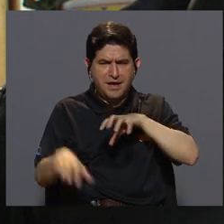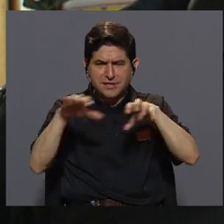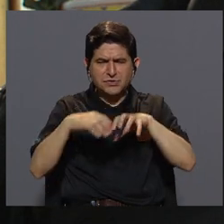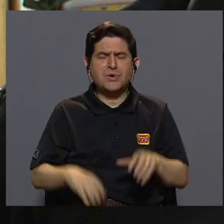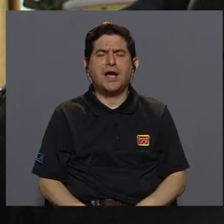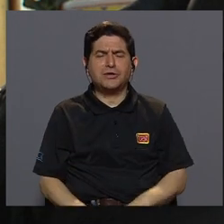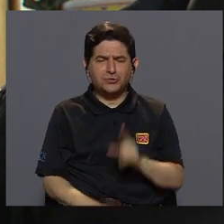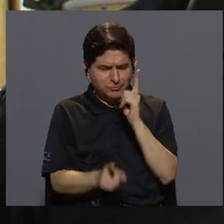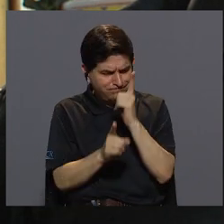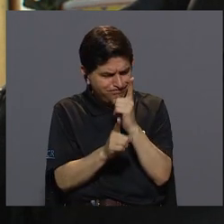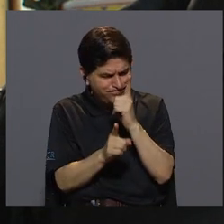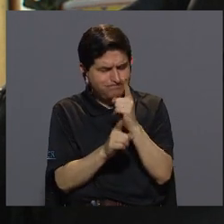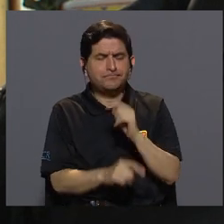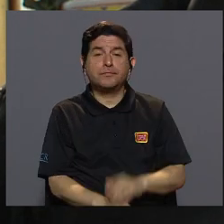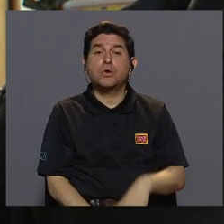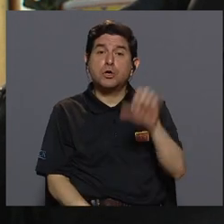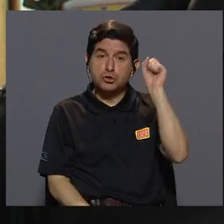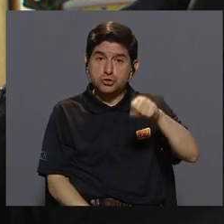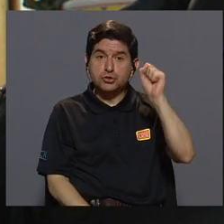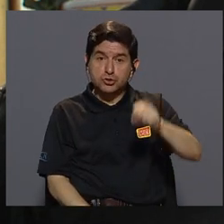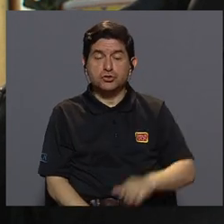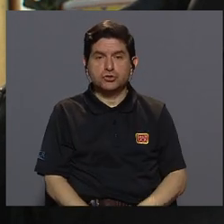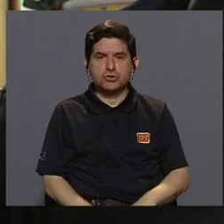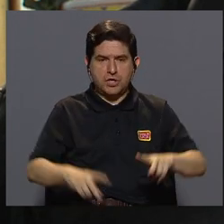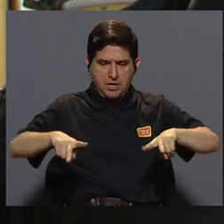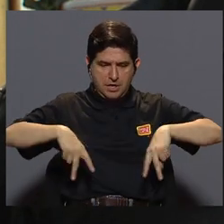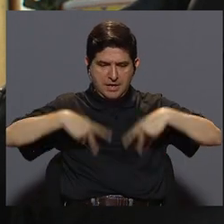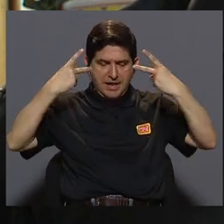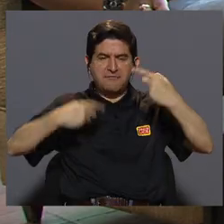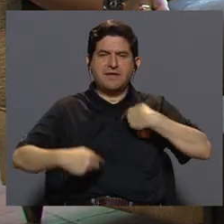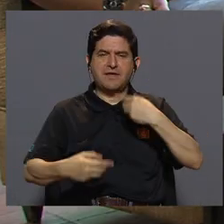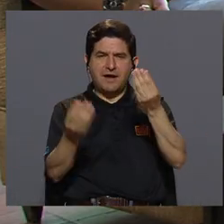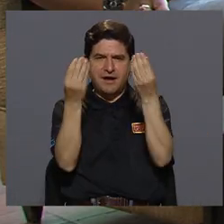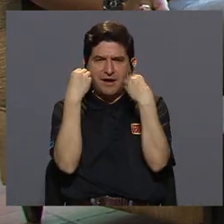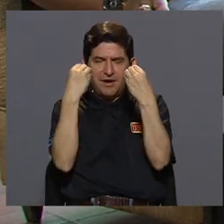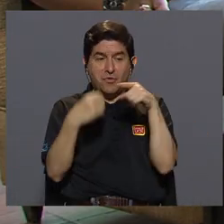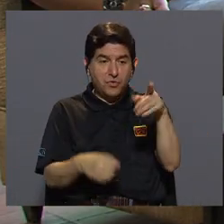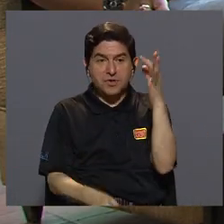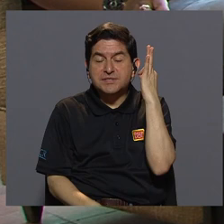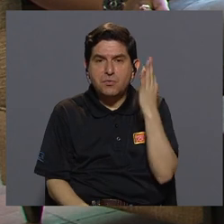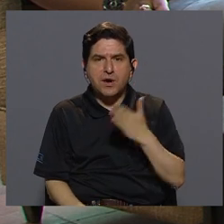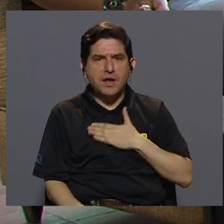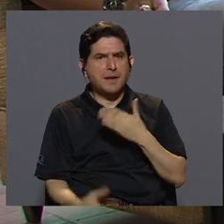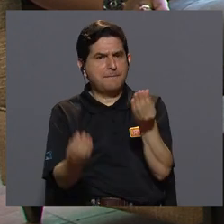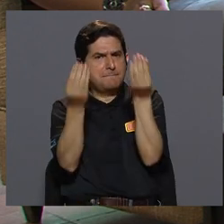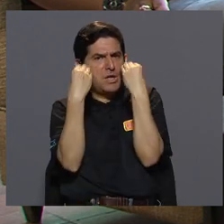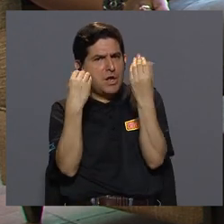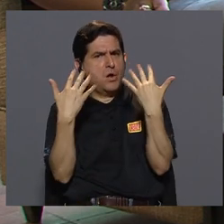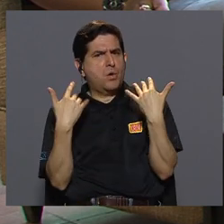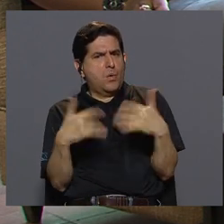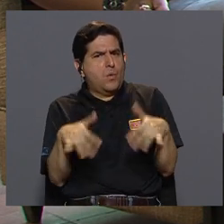consecuente. Sí, porque la vida lo enseña a uno. Esa señora me enseñó